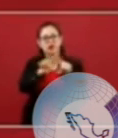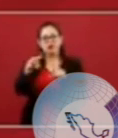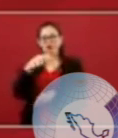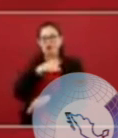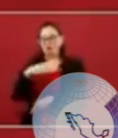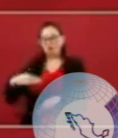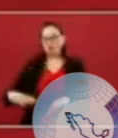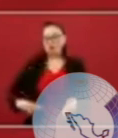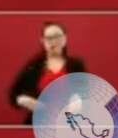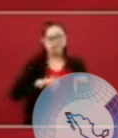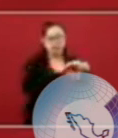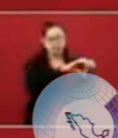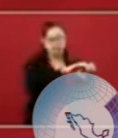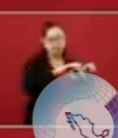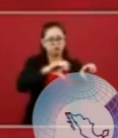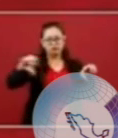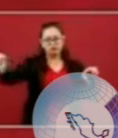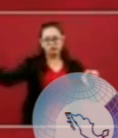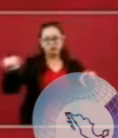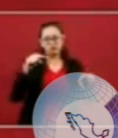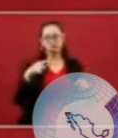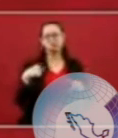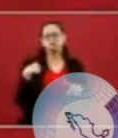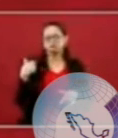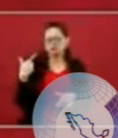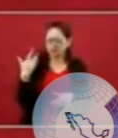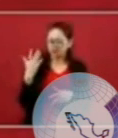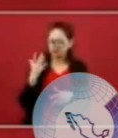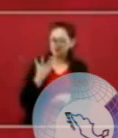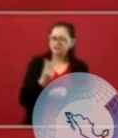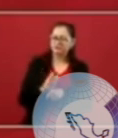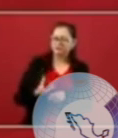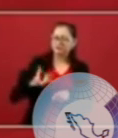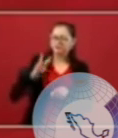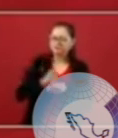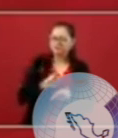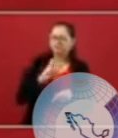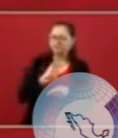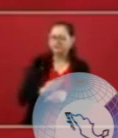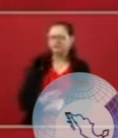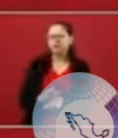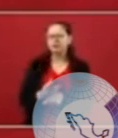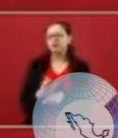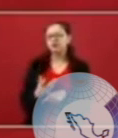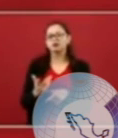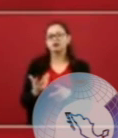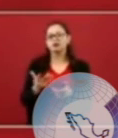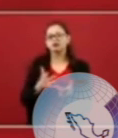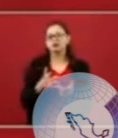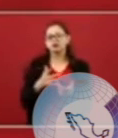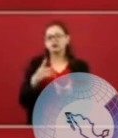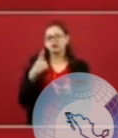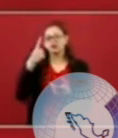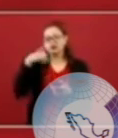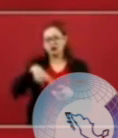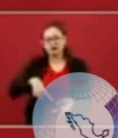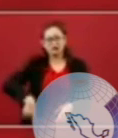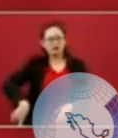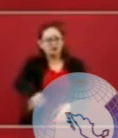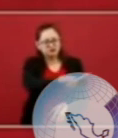Vamos avanzando bastante, dando opciones alternativas para que nadie por